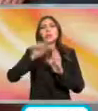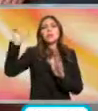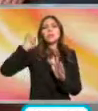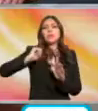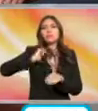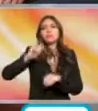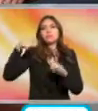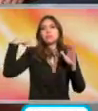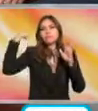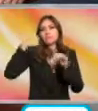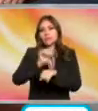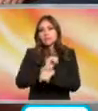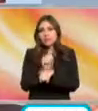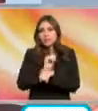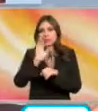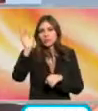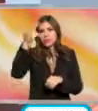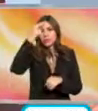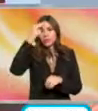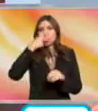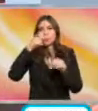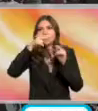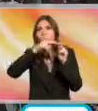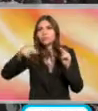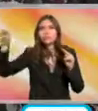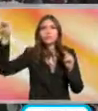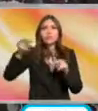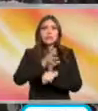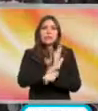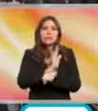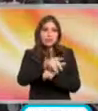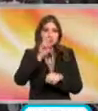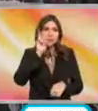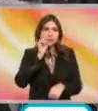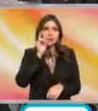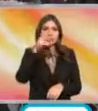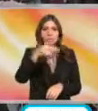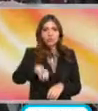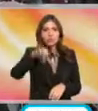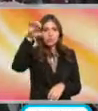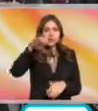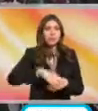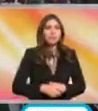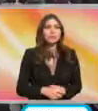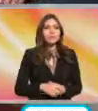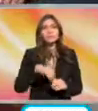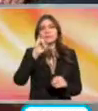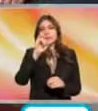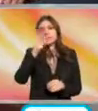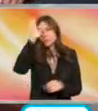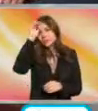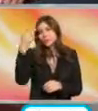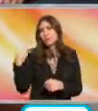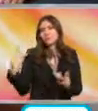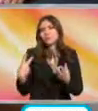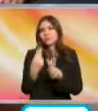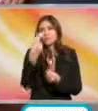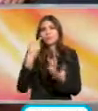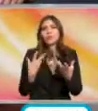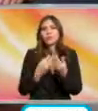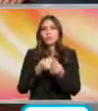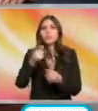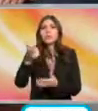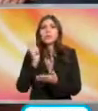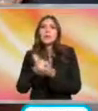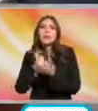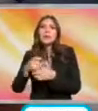Claro. ¿Por qué tú sí viste las películas de Rolf Flynn en el cine, no? A tu edad. Por supuesto, Sí. íbamos juntos, ¿te acuerdas? Que compré todas las palomitas. ¿Cómo